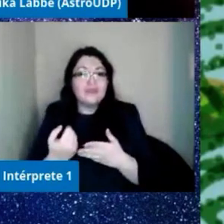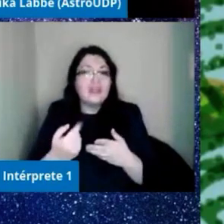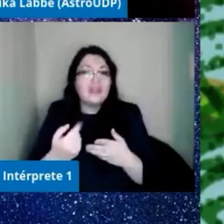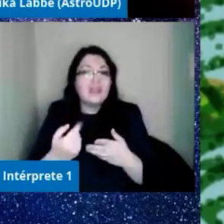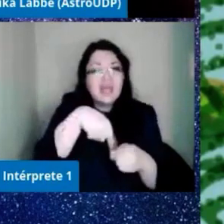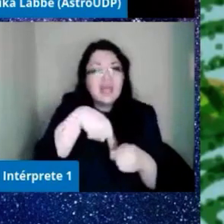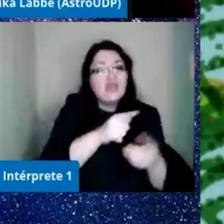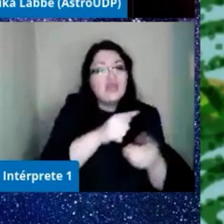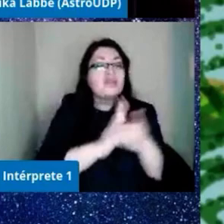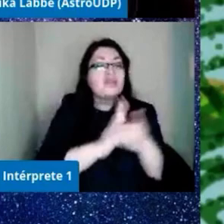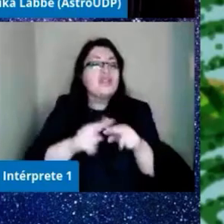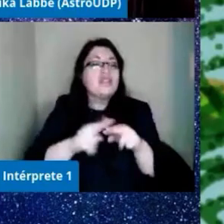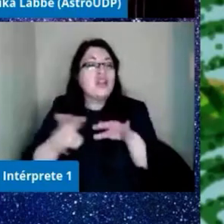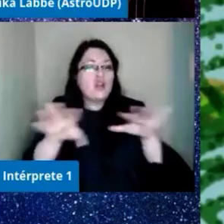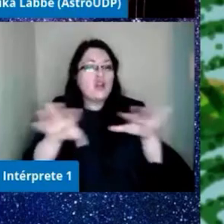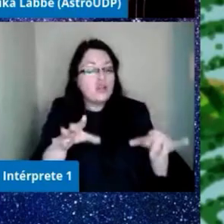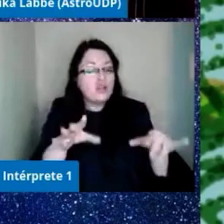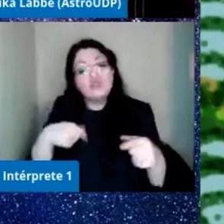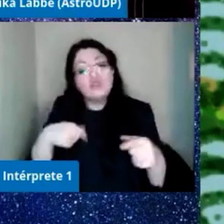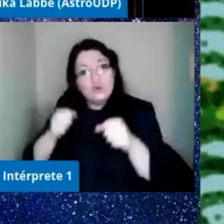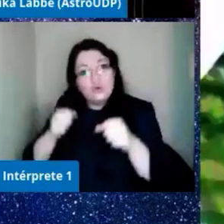nosotros podíamos hacer cosas también.